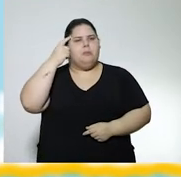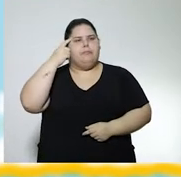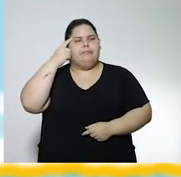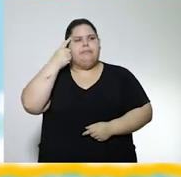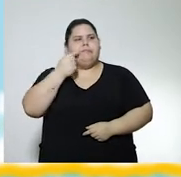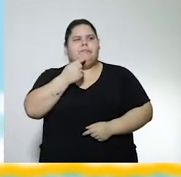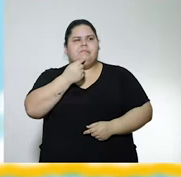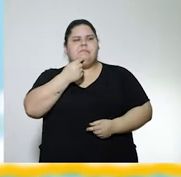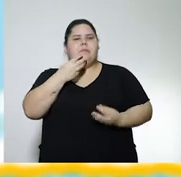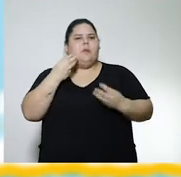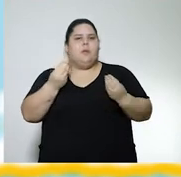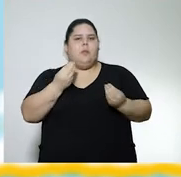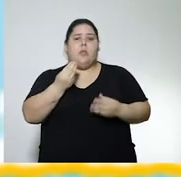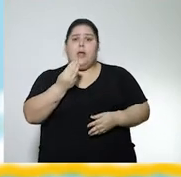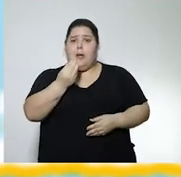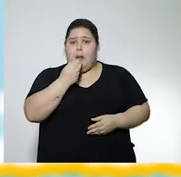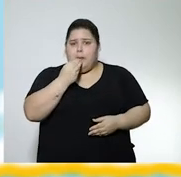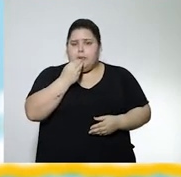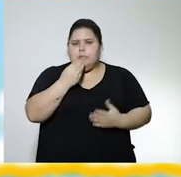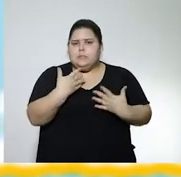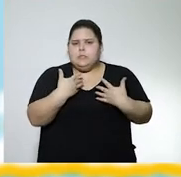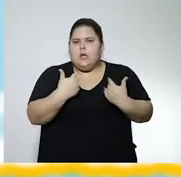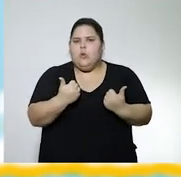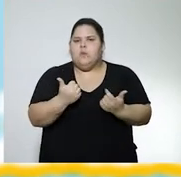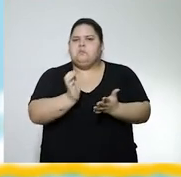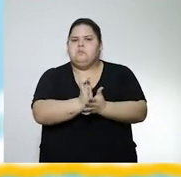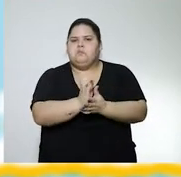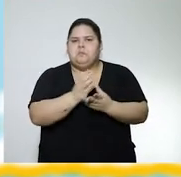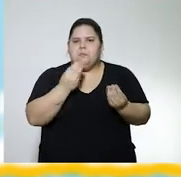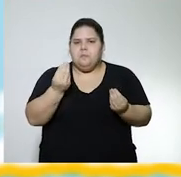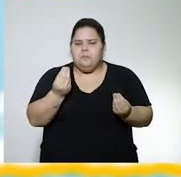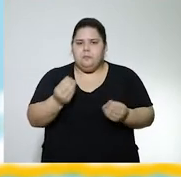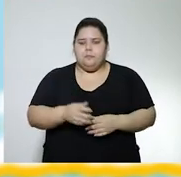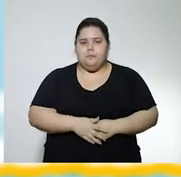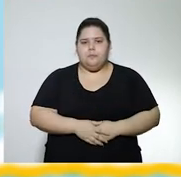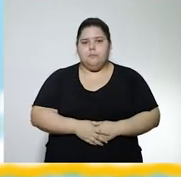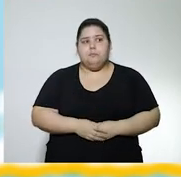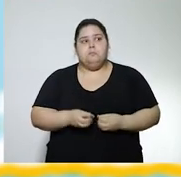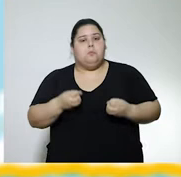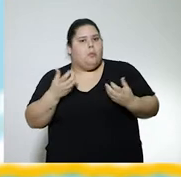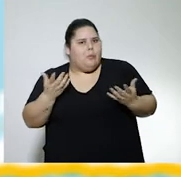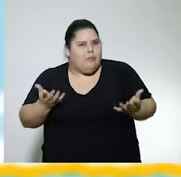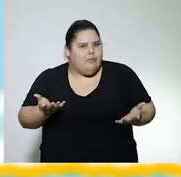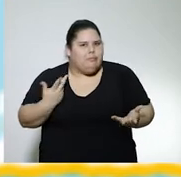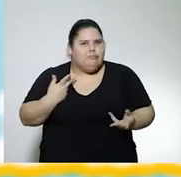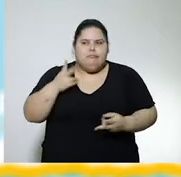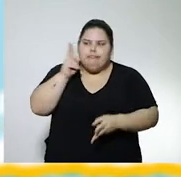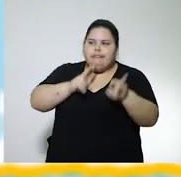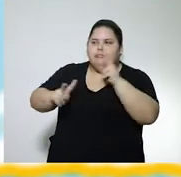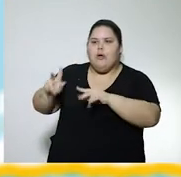una alimentación es saludable? Entonces, vamos a las